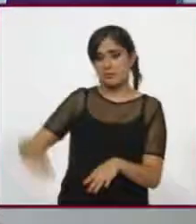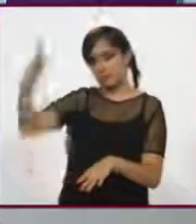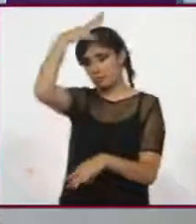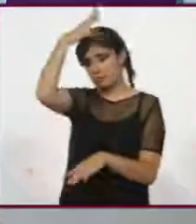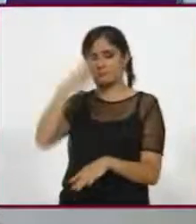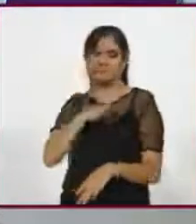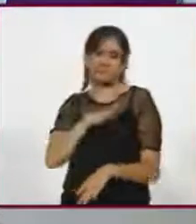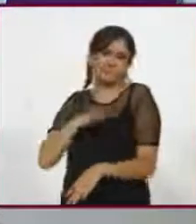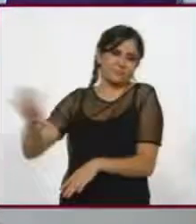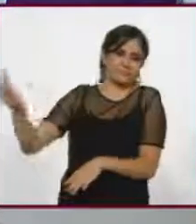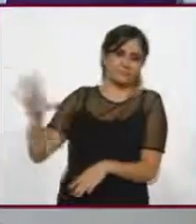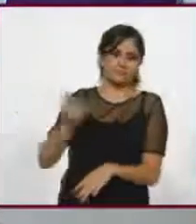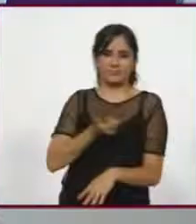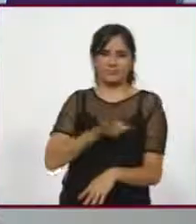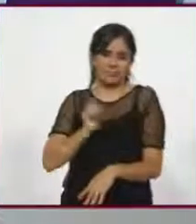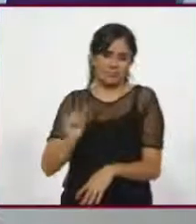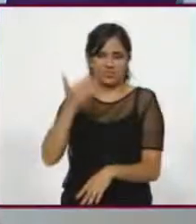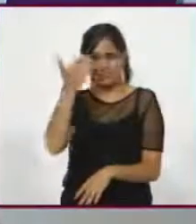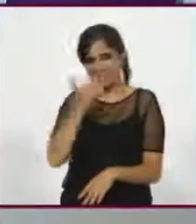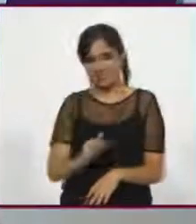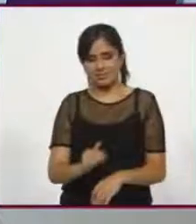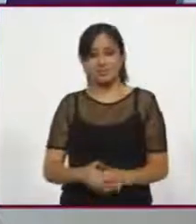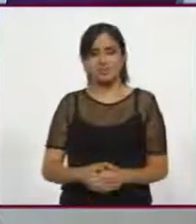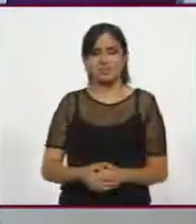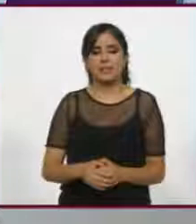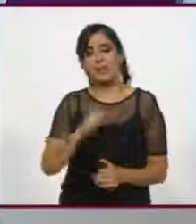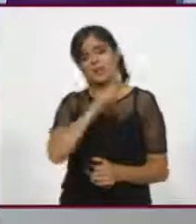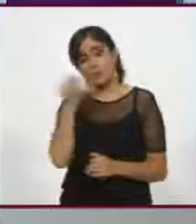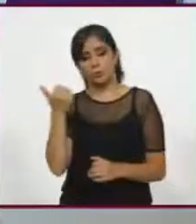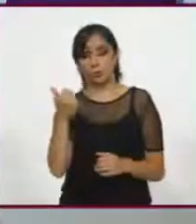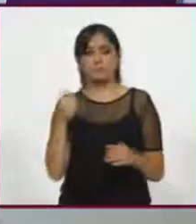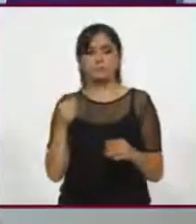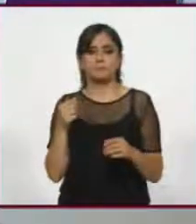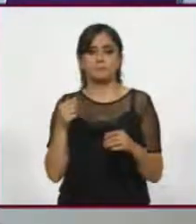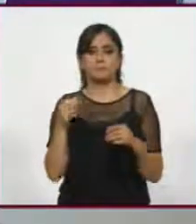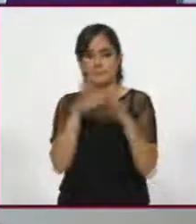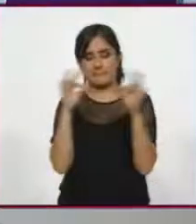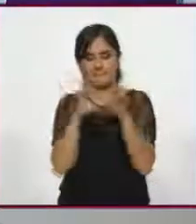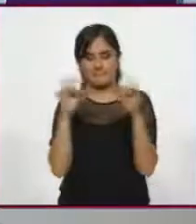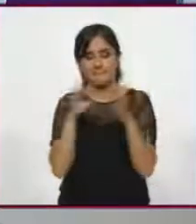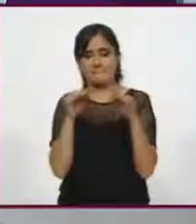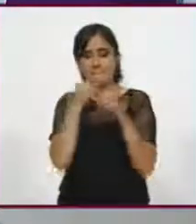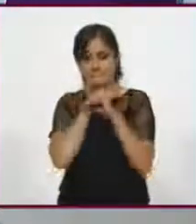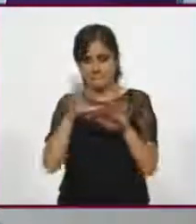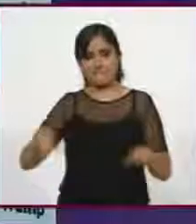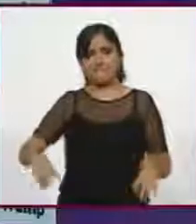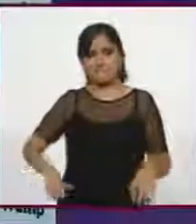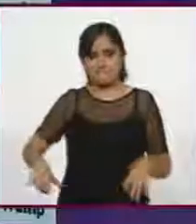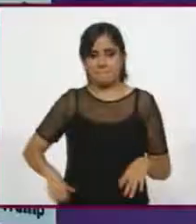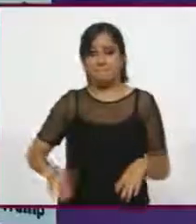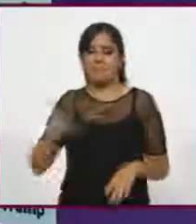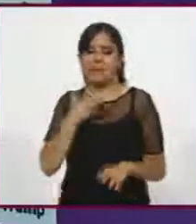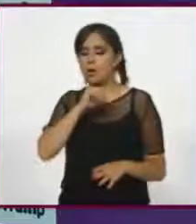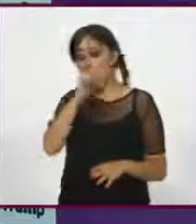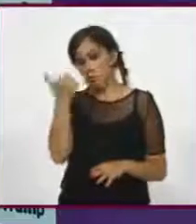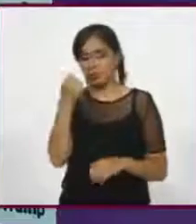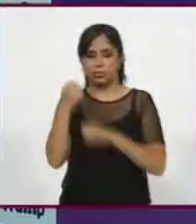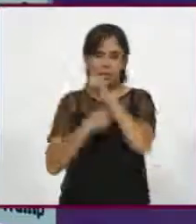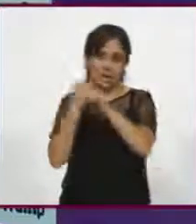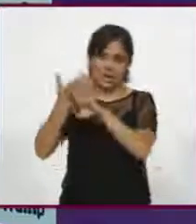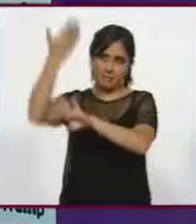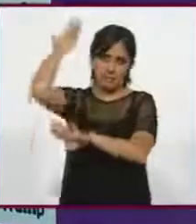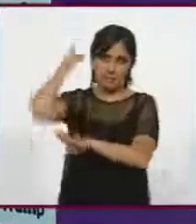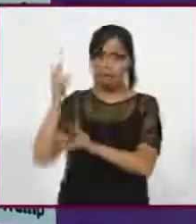particular, no es de sorprenderse que tenga estos niveles. Otro dato interesante que no está en este reporte, pero que se ha medido en otros